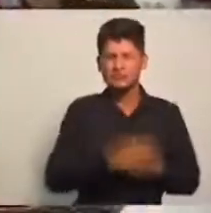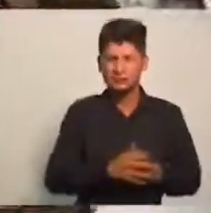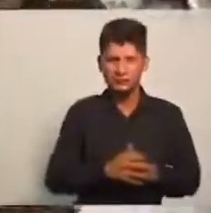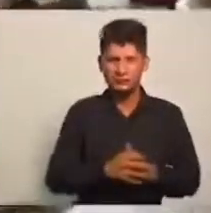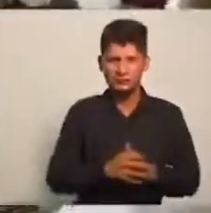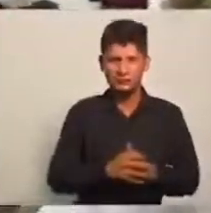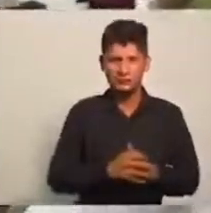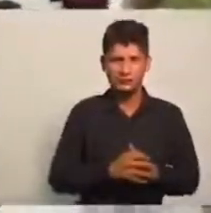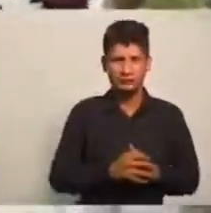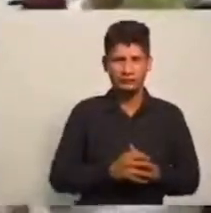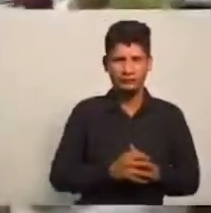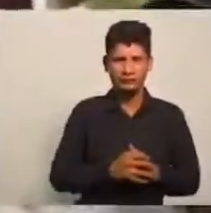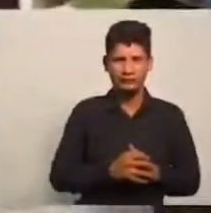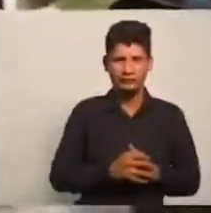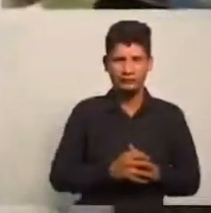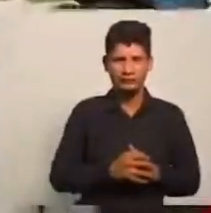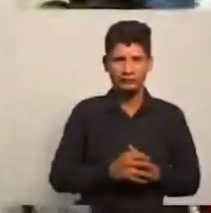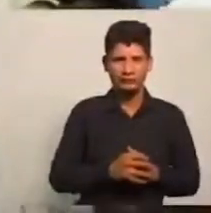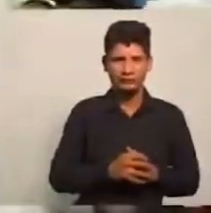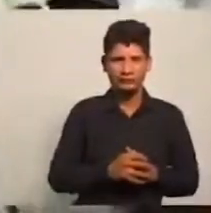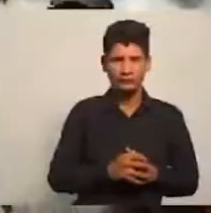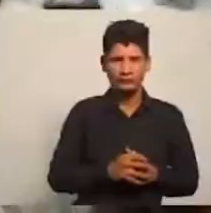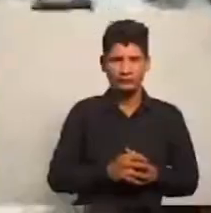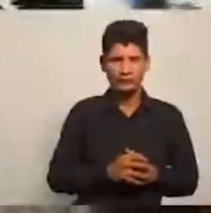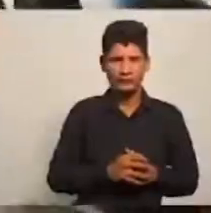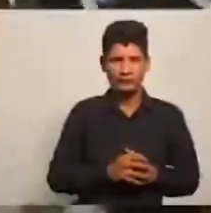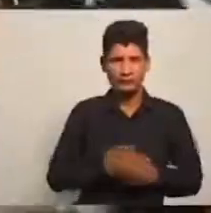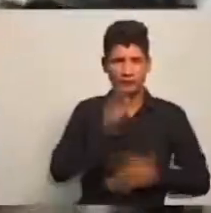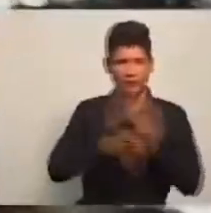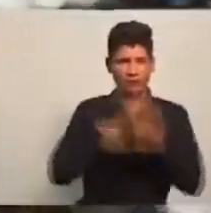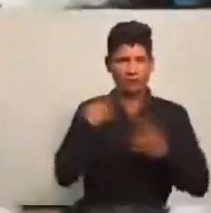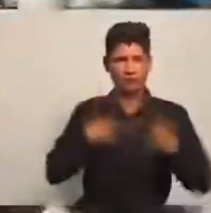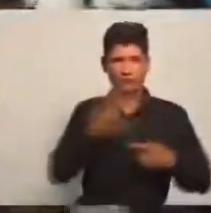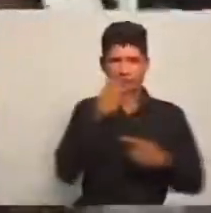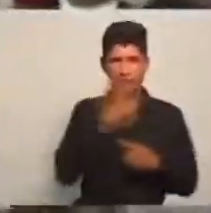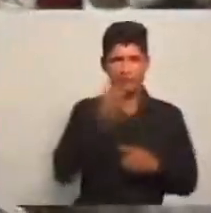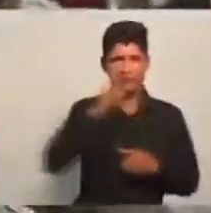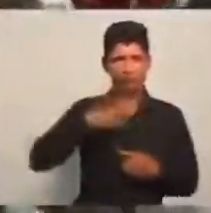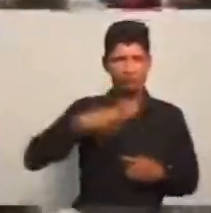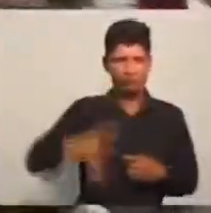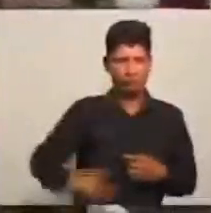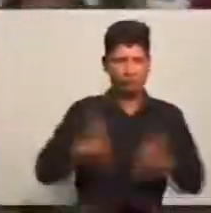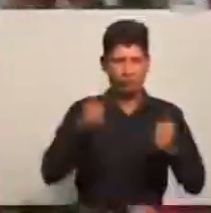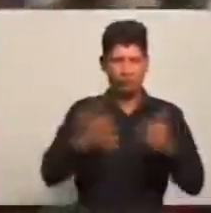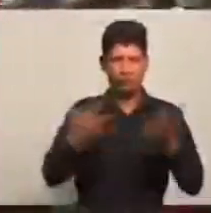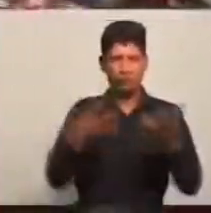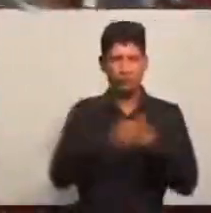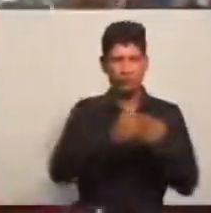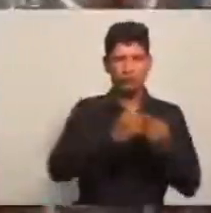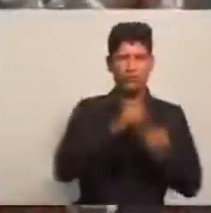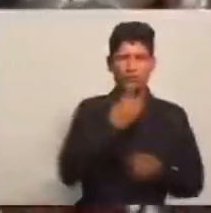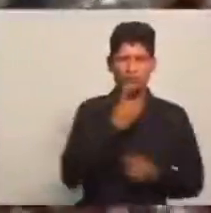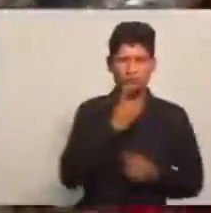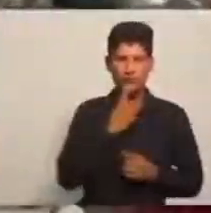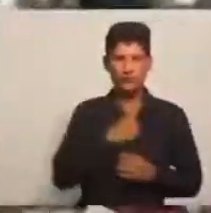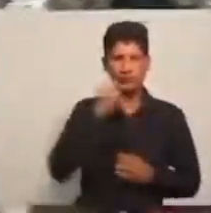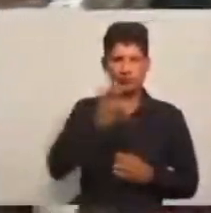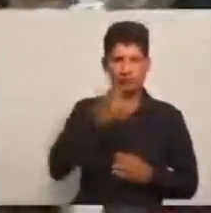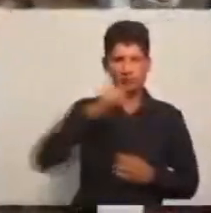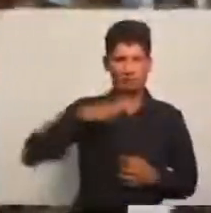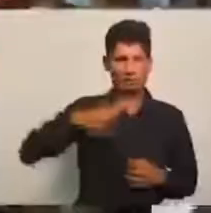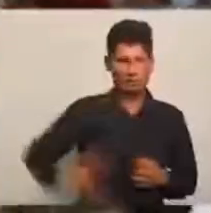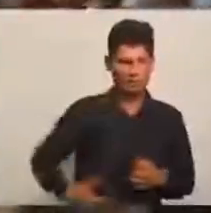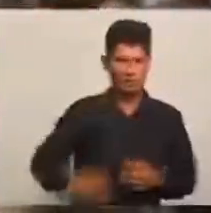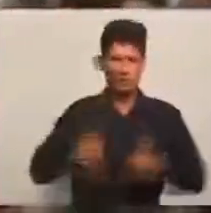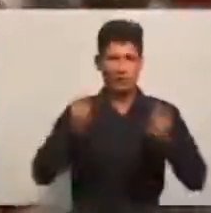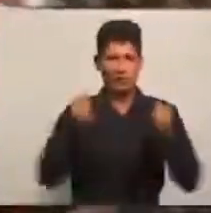Es un honor estar con Obrador. Es un honor estar con Obrador. Es